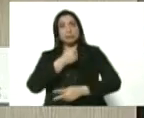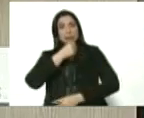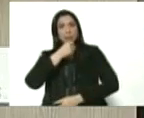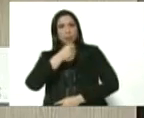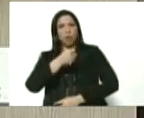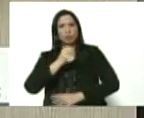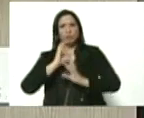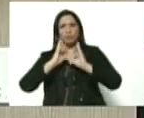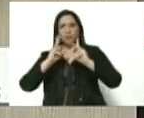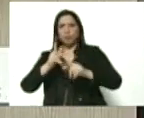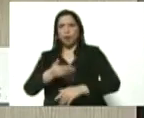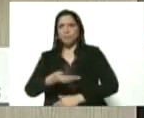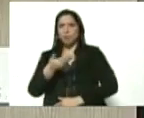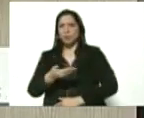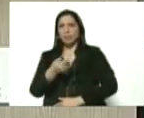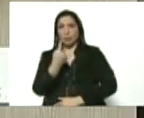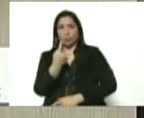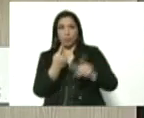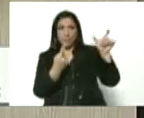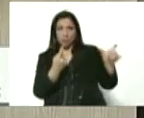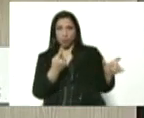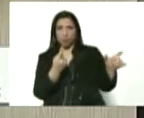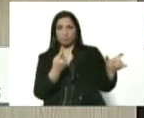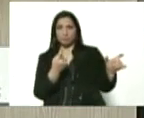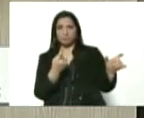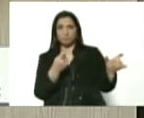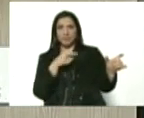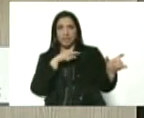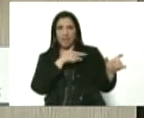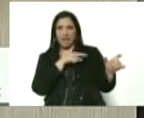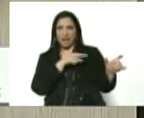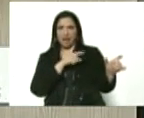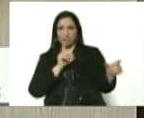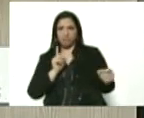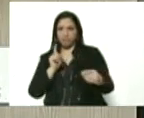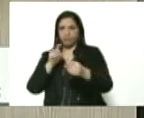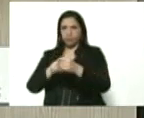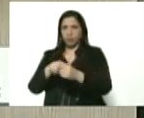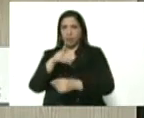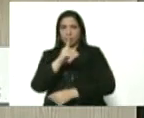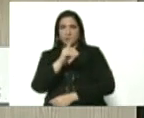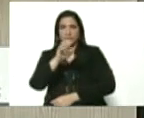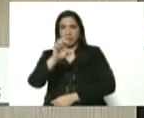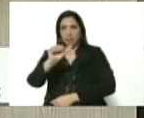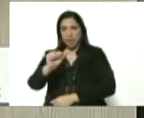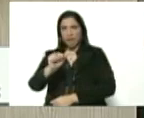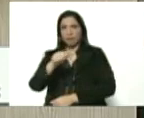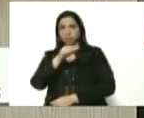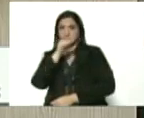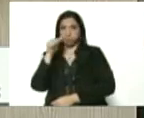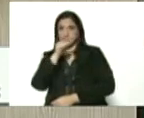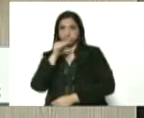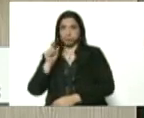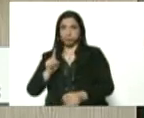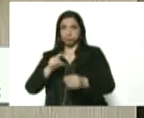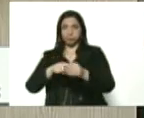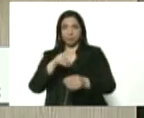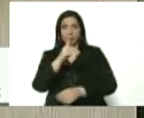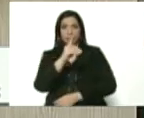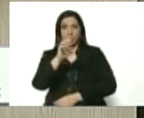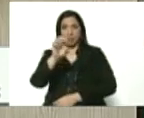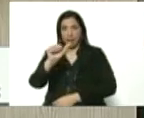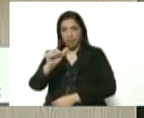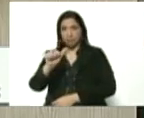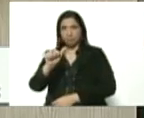importante de una persona que es agente de la DEA, que es narcotraficante reclutado por la DEA, algo muy